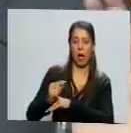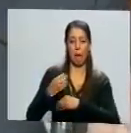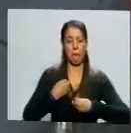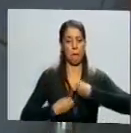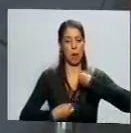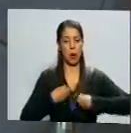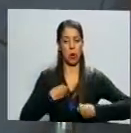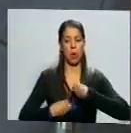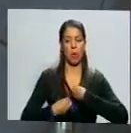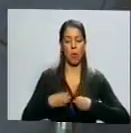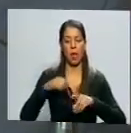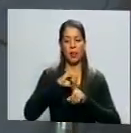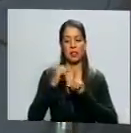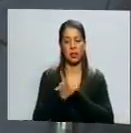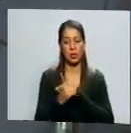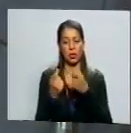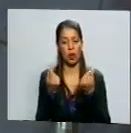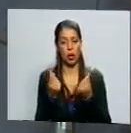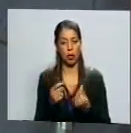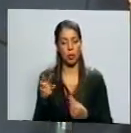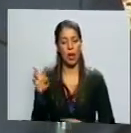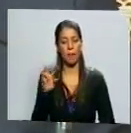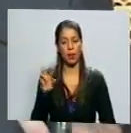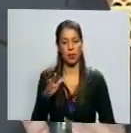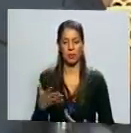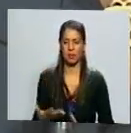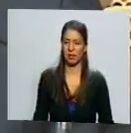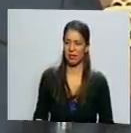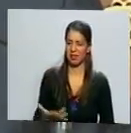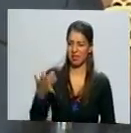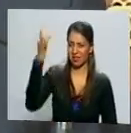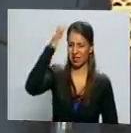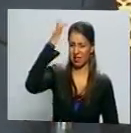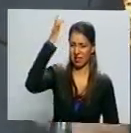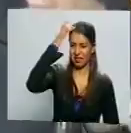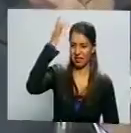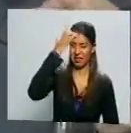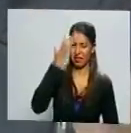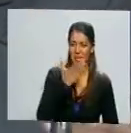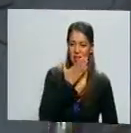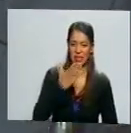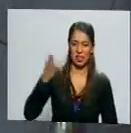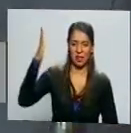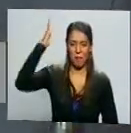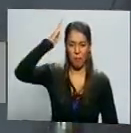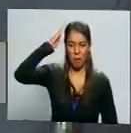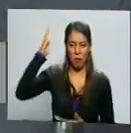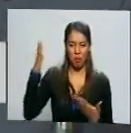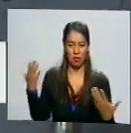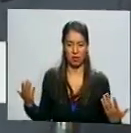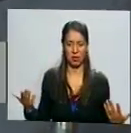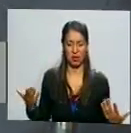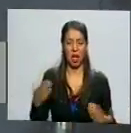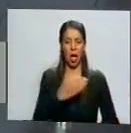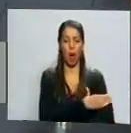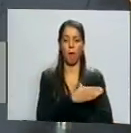preocupación por la situación económica del país. Bueno, mayor fariseísmo e inmoralidad cuando ellos mismos hemos sido